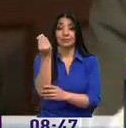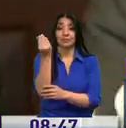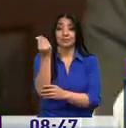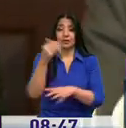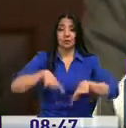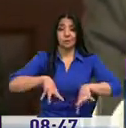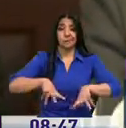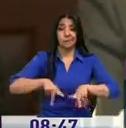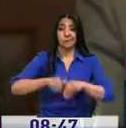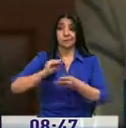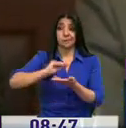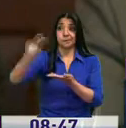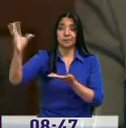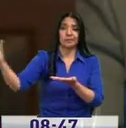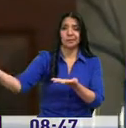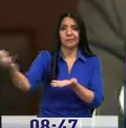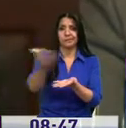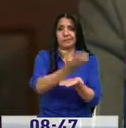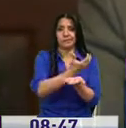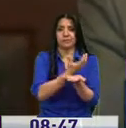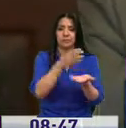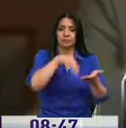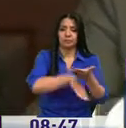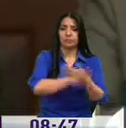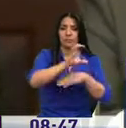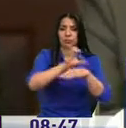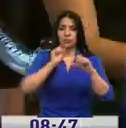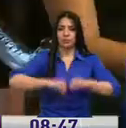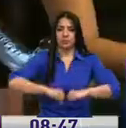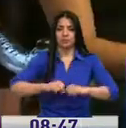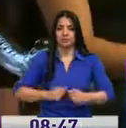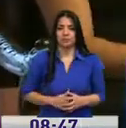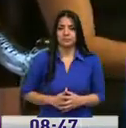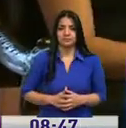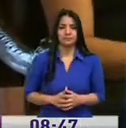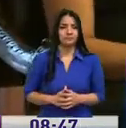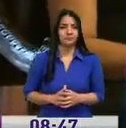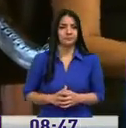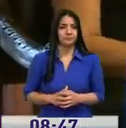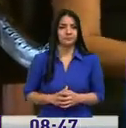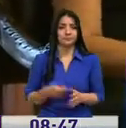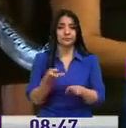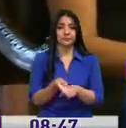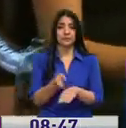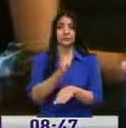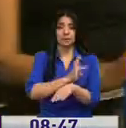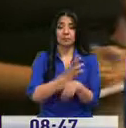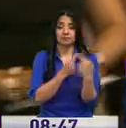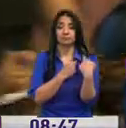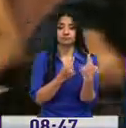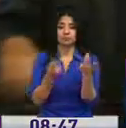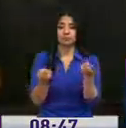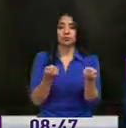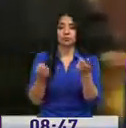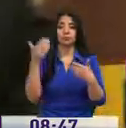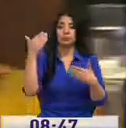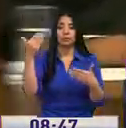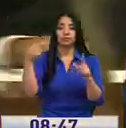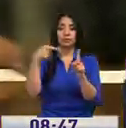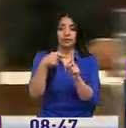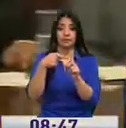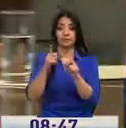y resarcimiento de los bienes afectados. La Asamblea Nacional se hace cargo del control político en la fuga de